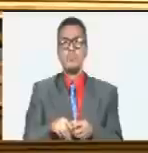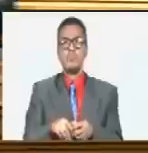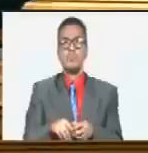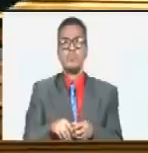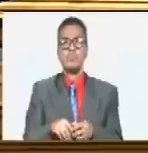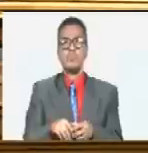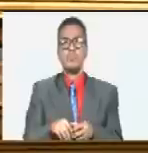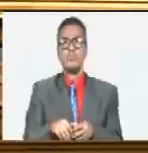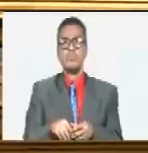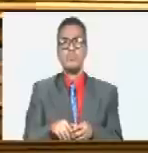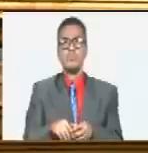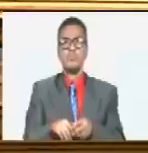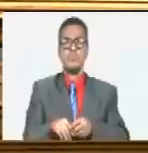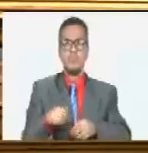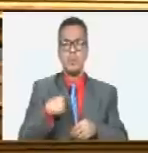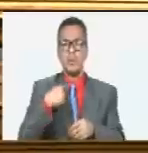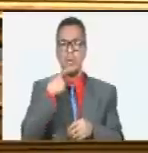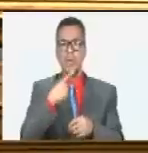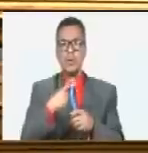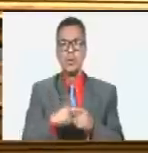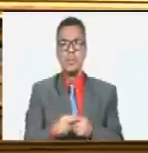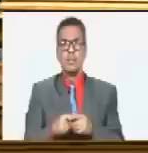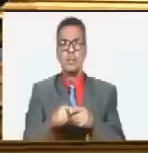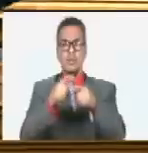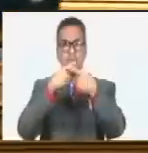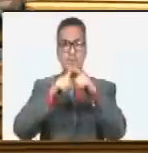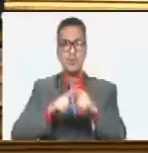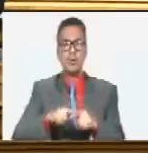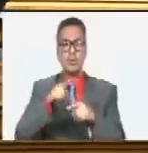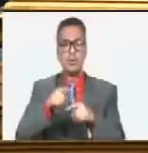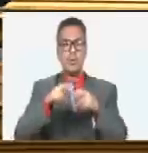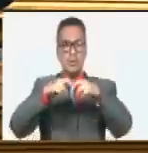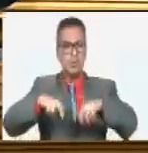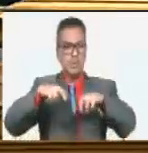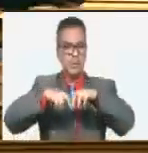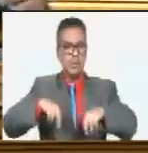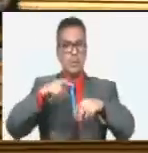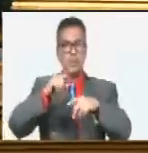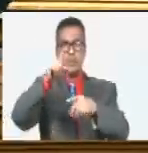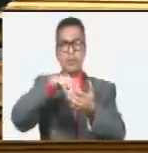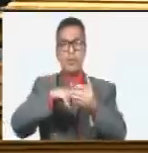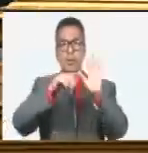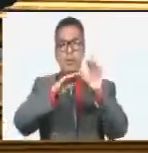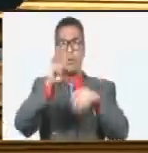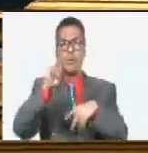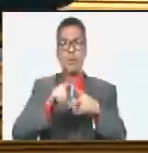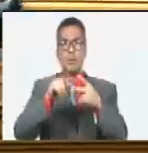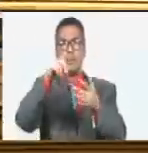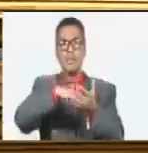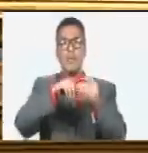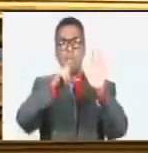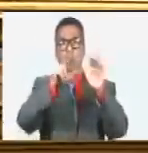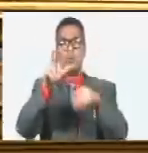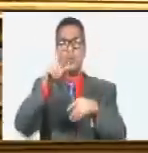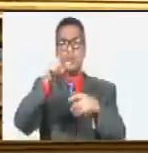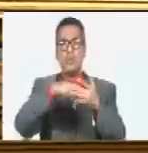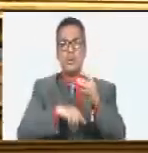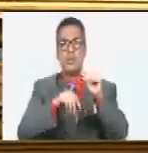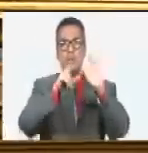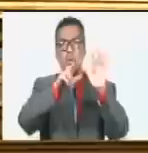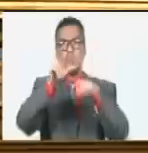Y revisen las cifras del año 74, del año 78, del año 83,